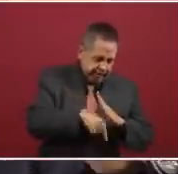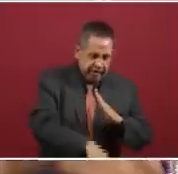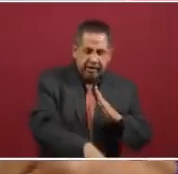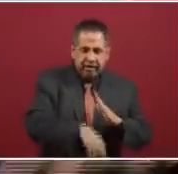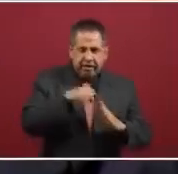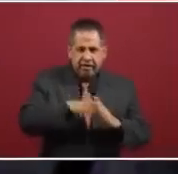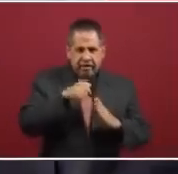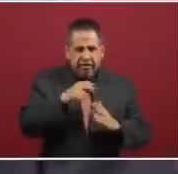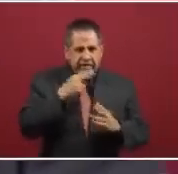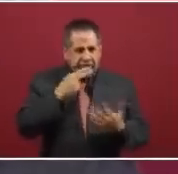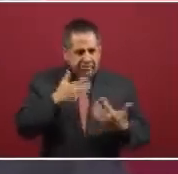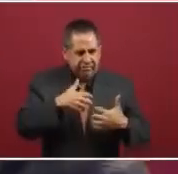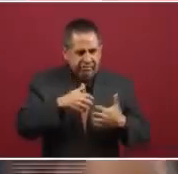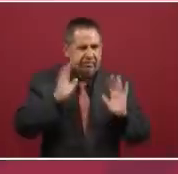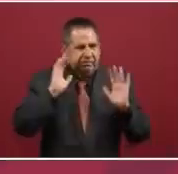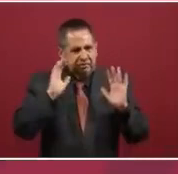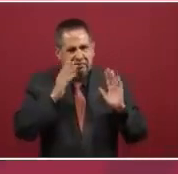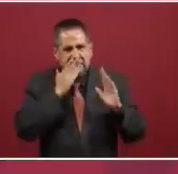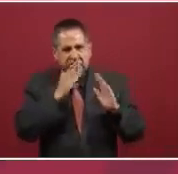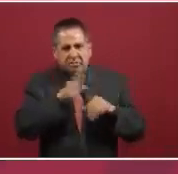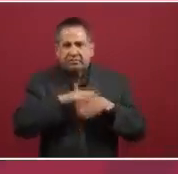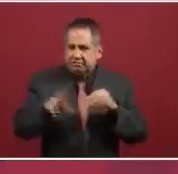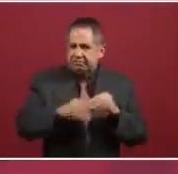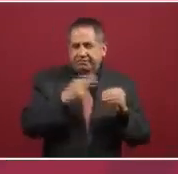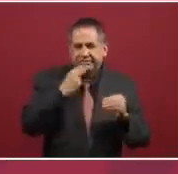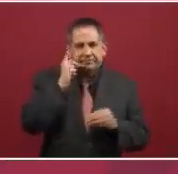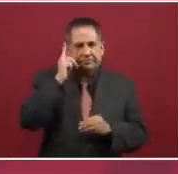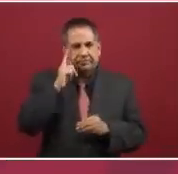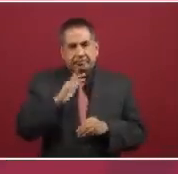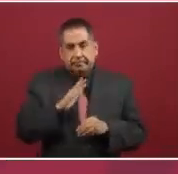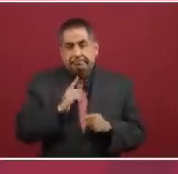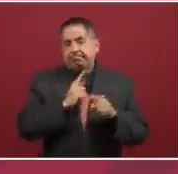y se va a producir, ese es un adicional.